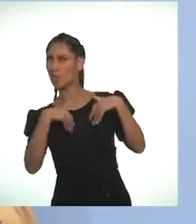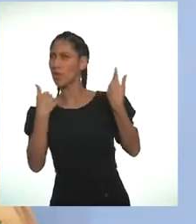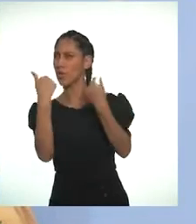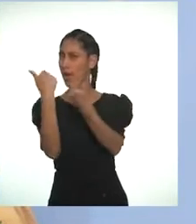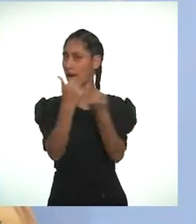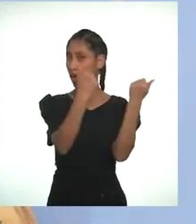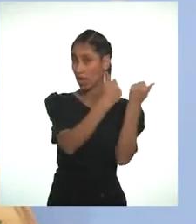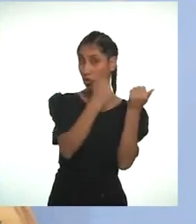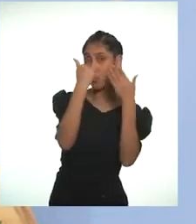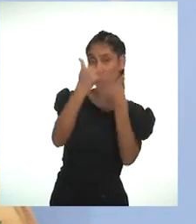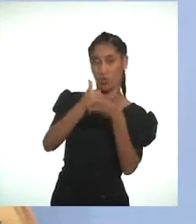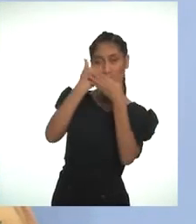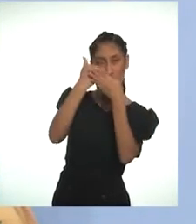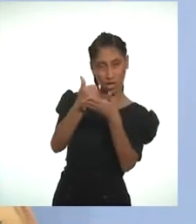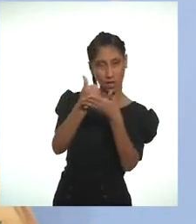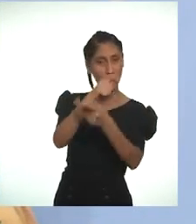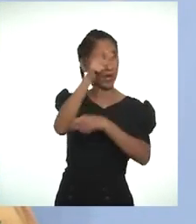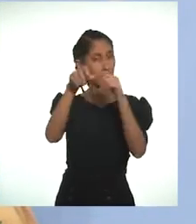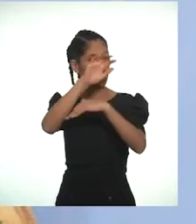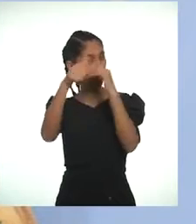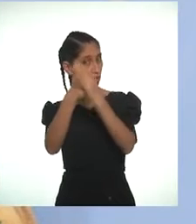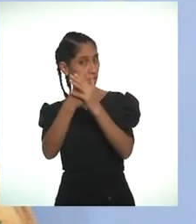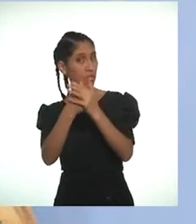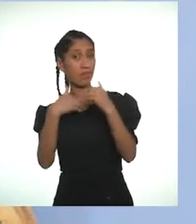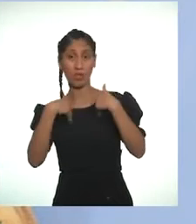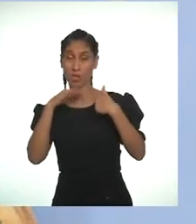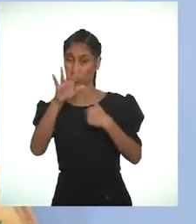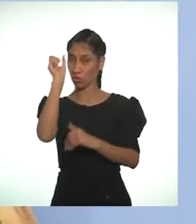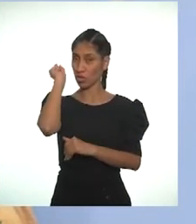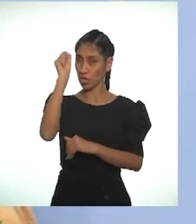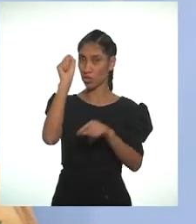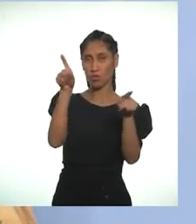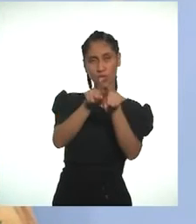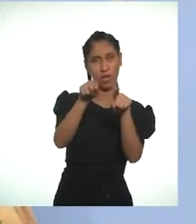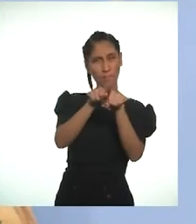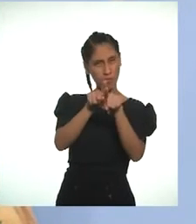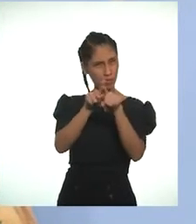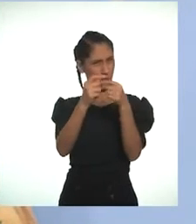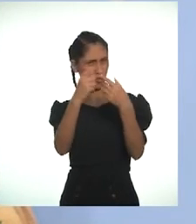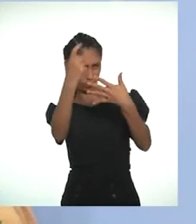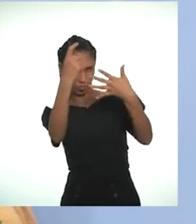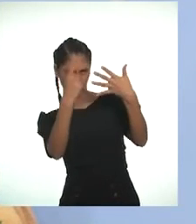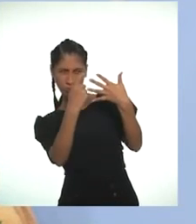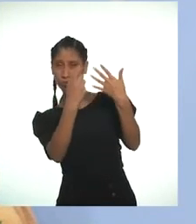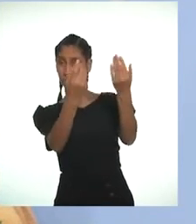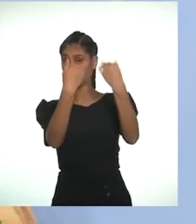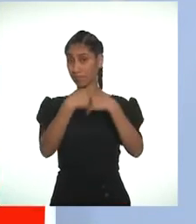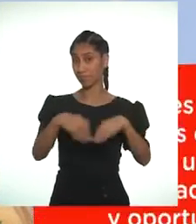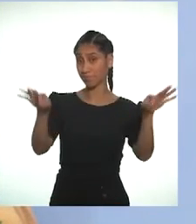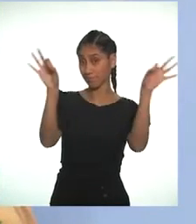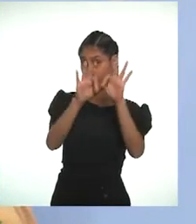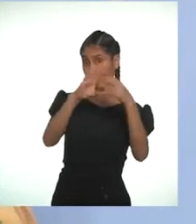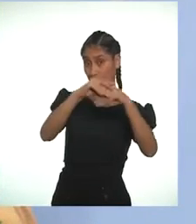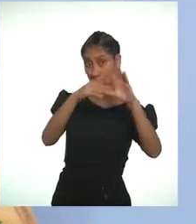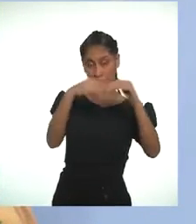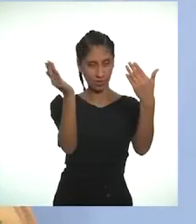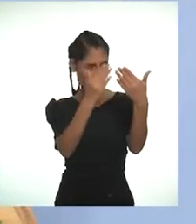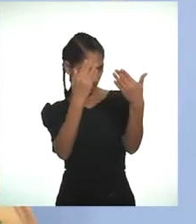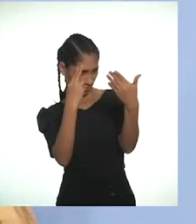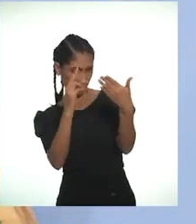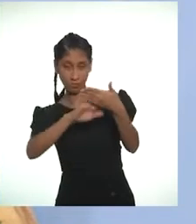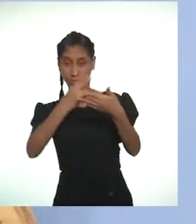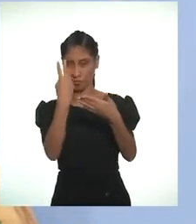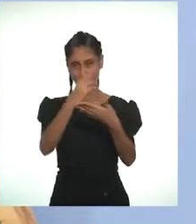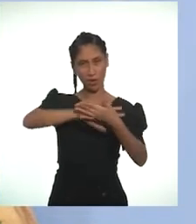con igualdad de derechos y oportunidades. Quizás sea importante comenzar por conocer su historia. Veo que en la